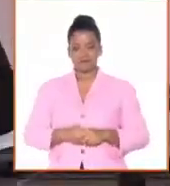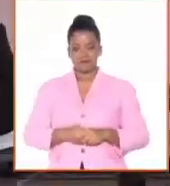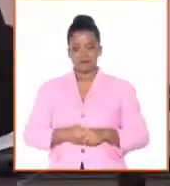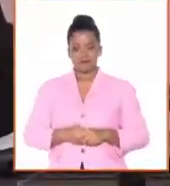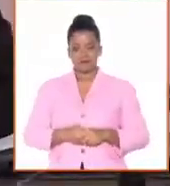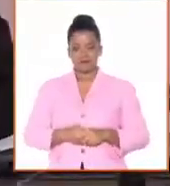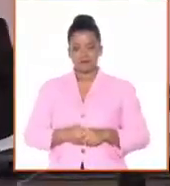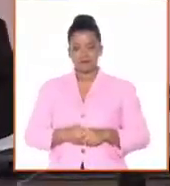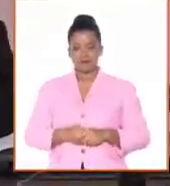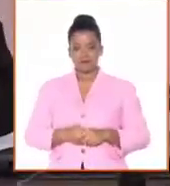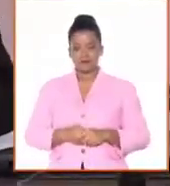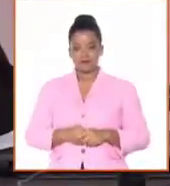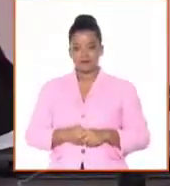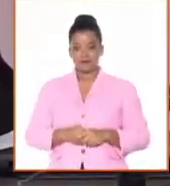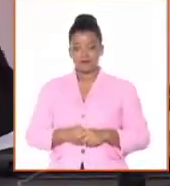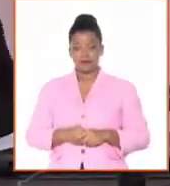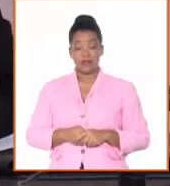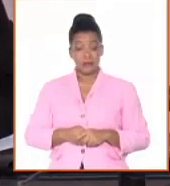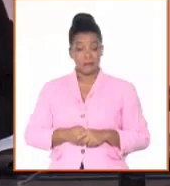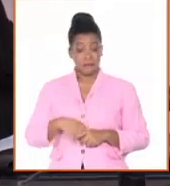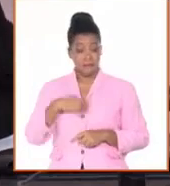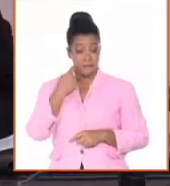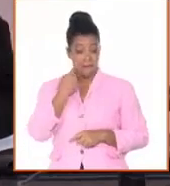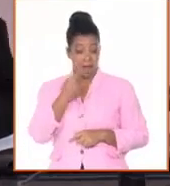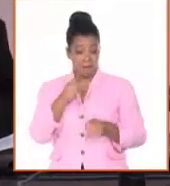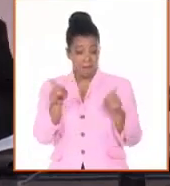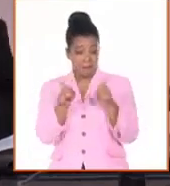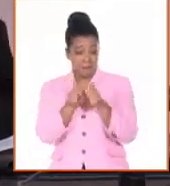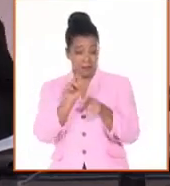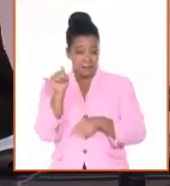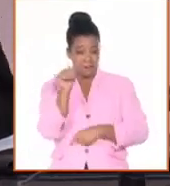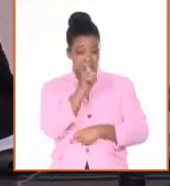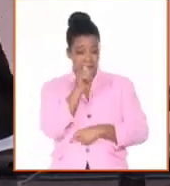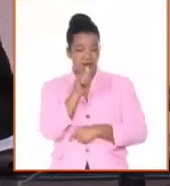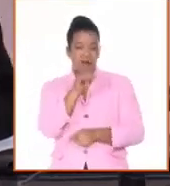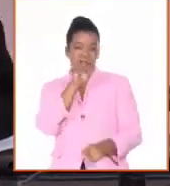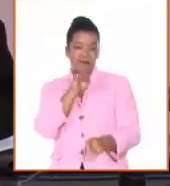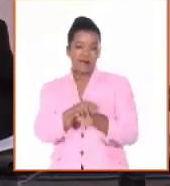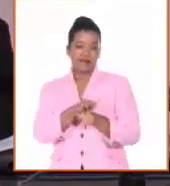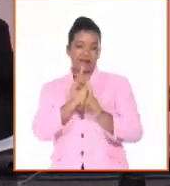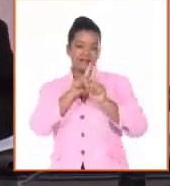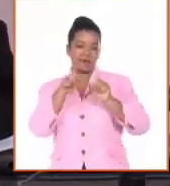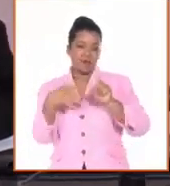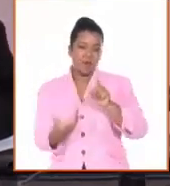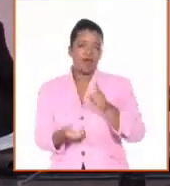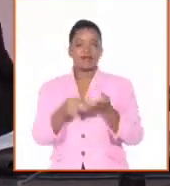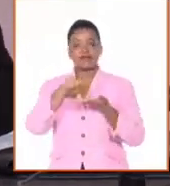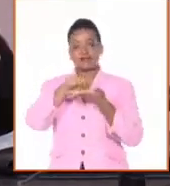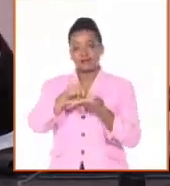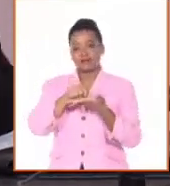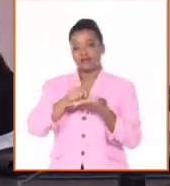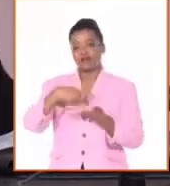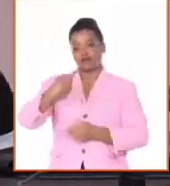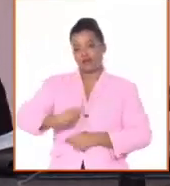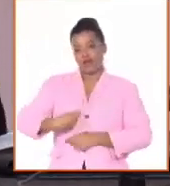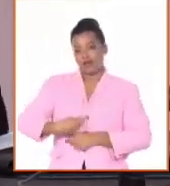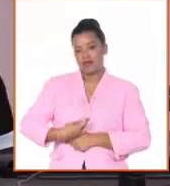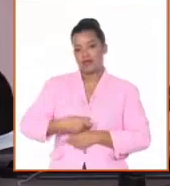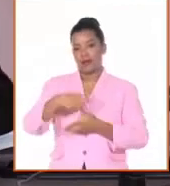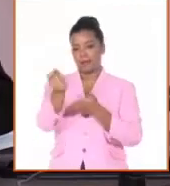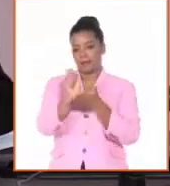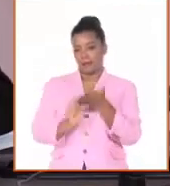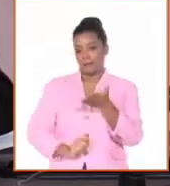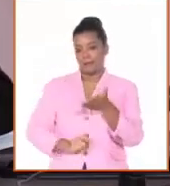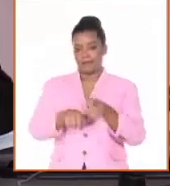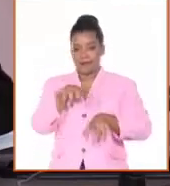un material excelente para comenzar hablando de los servicios de notarías y registros en todo el país otra de las aristas de